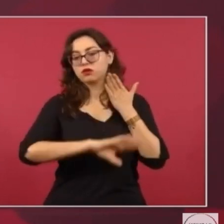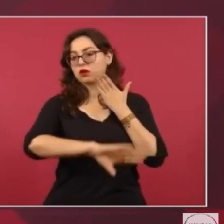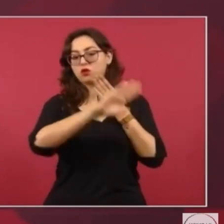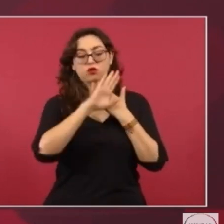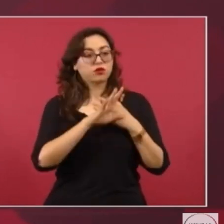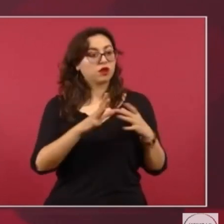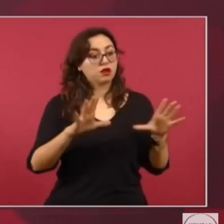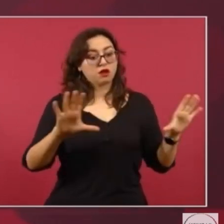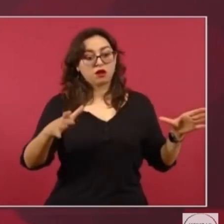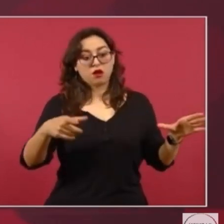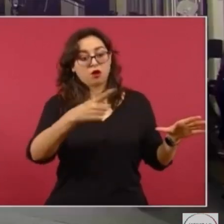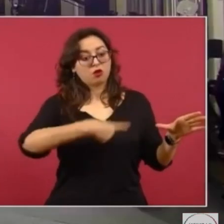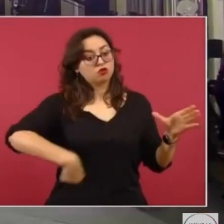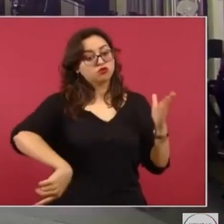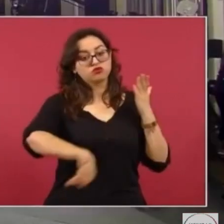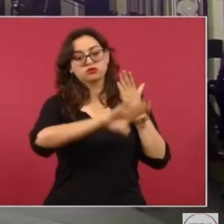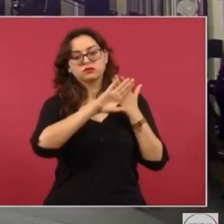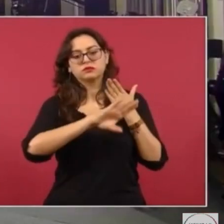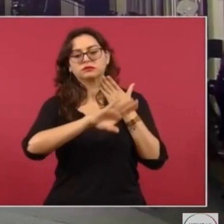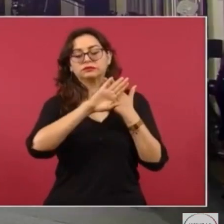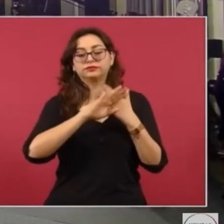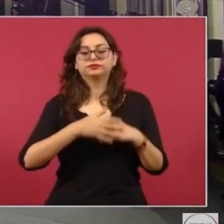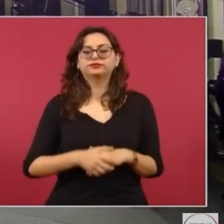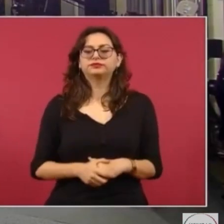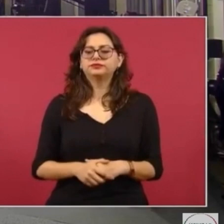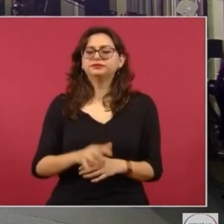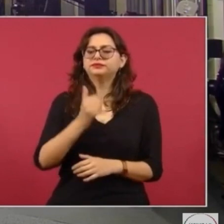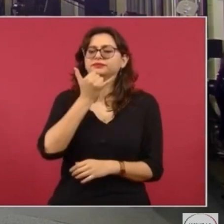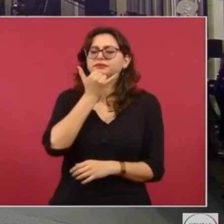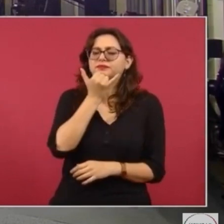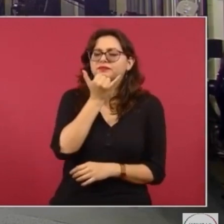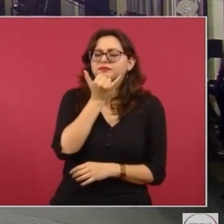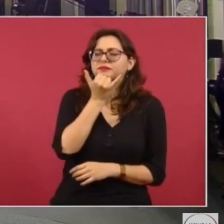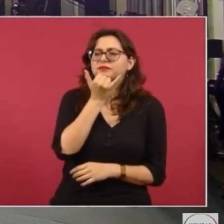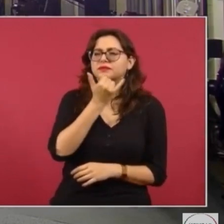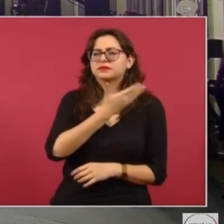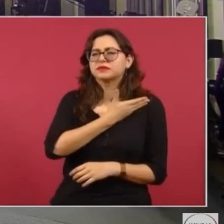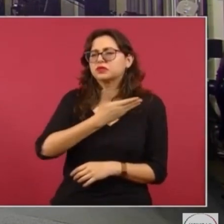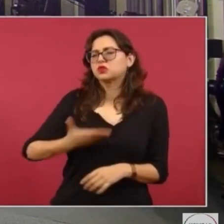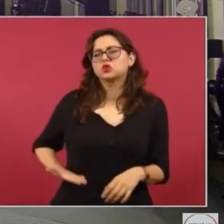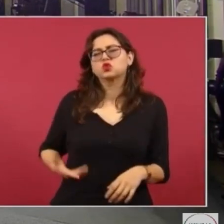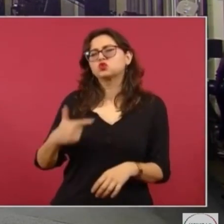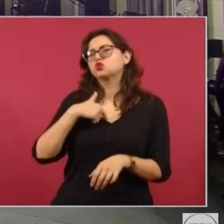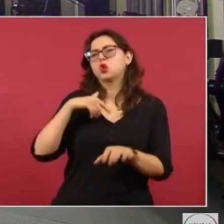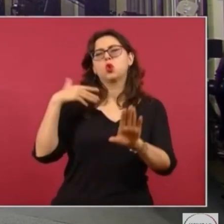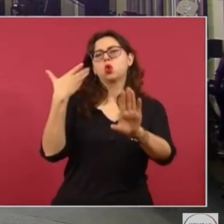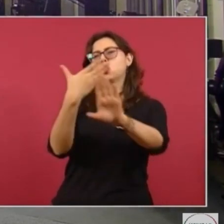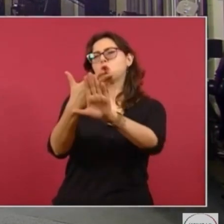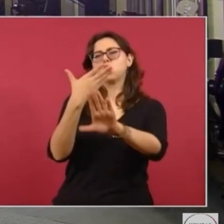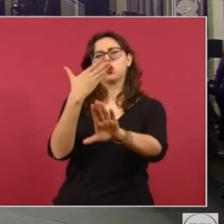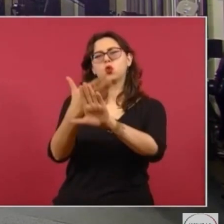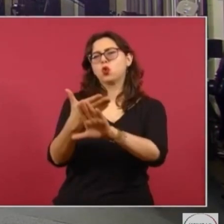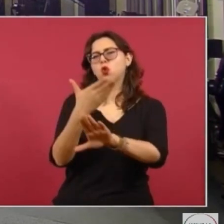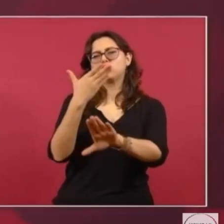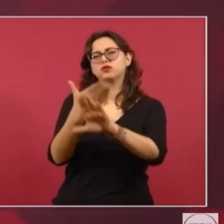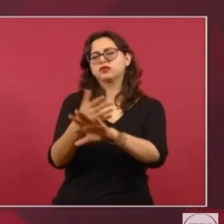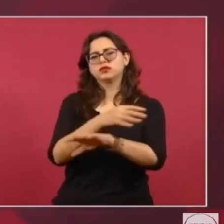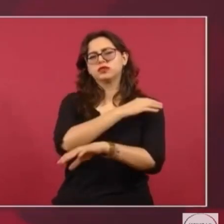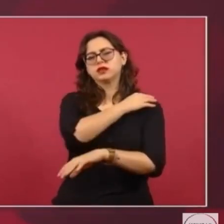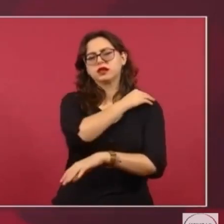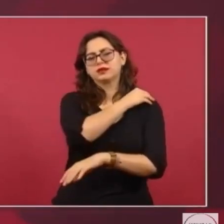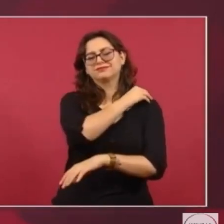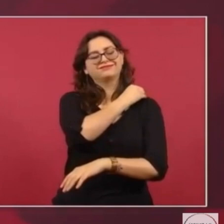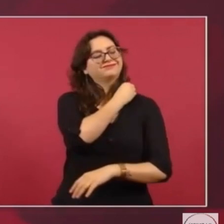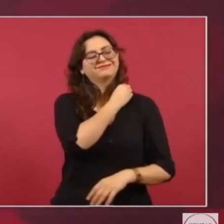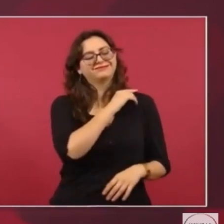Presidente, lo que le estoy señalando no es que esté en contra de su reforma, lo que estoy señalando es que claro hay, que sí, estás en contra. Hay